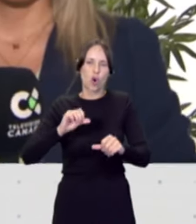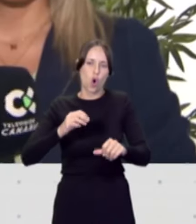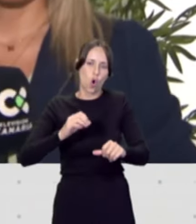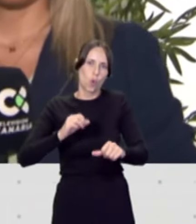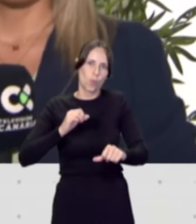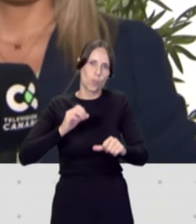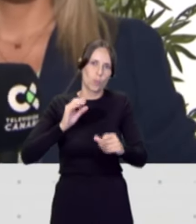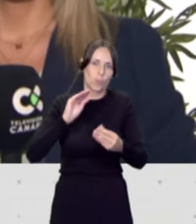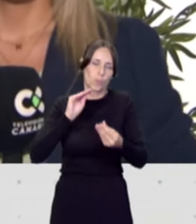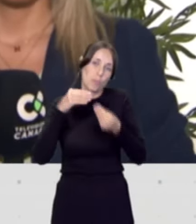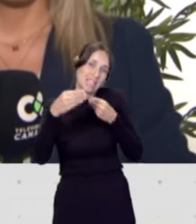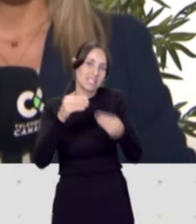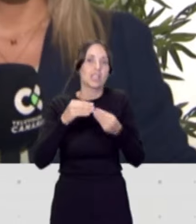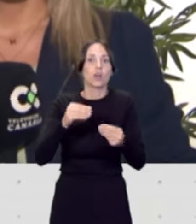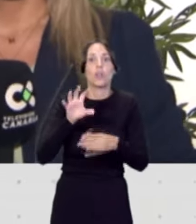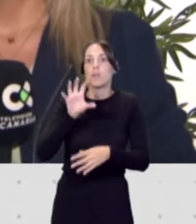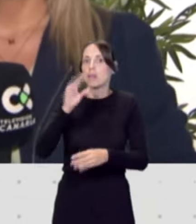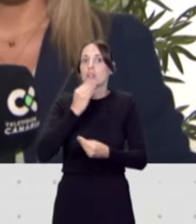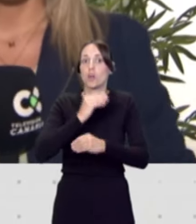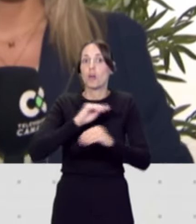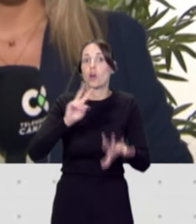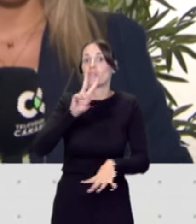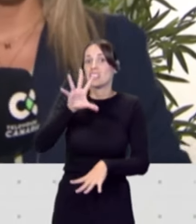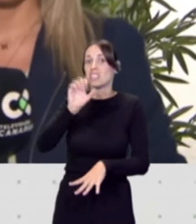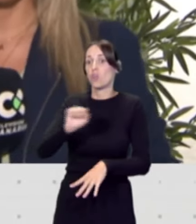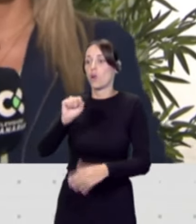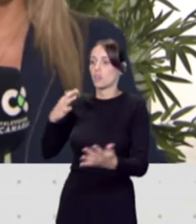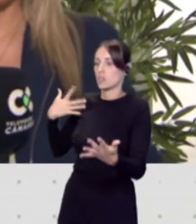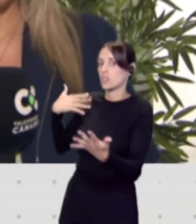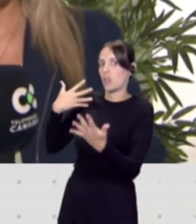lo ha hecho a lo largo de los últimos 25 años.